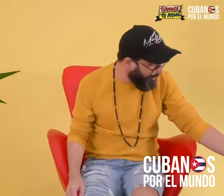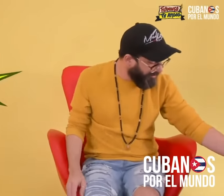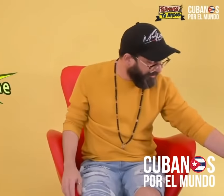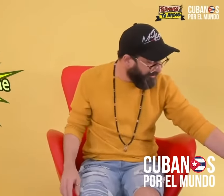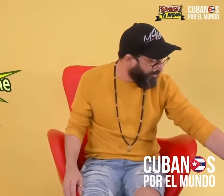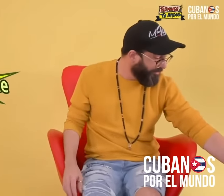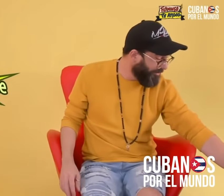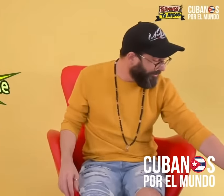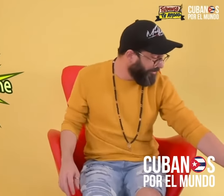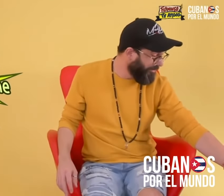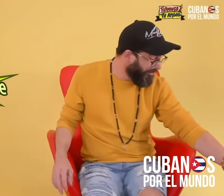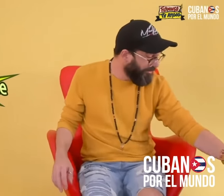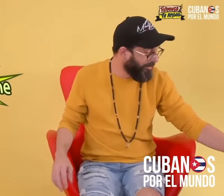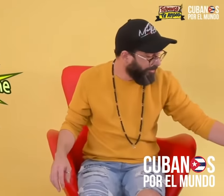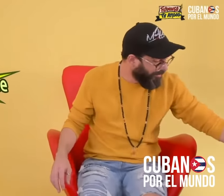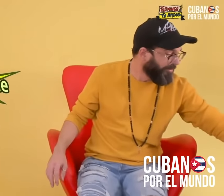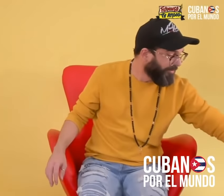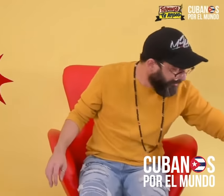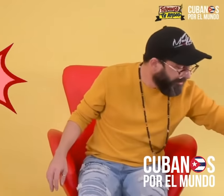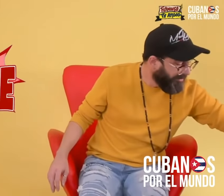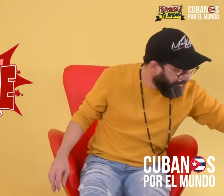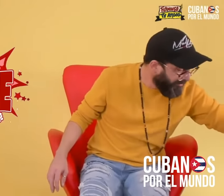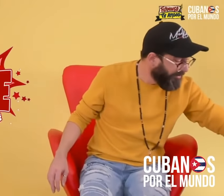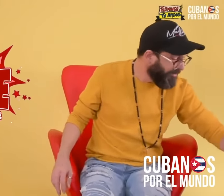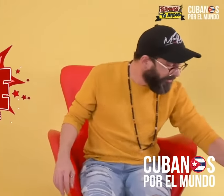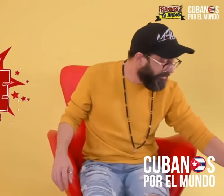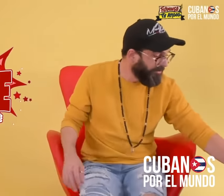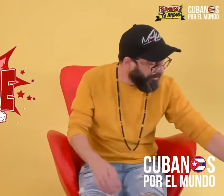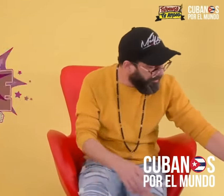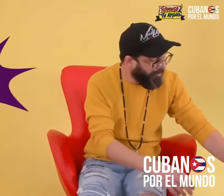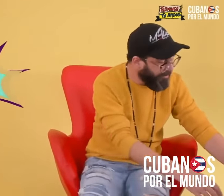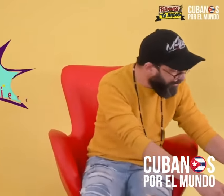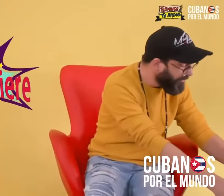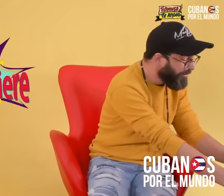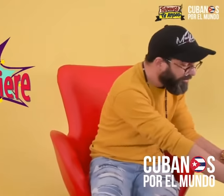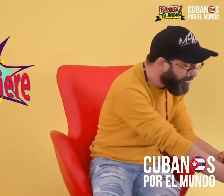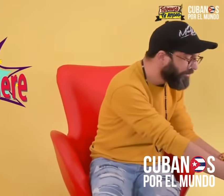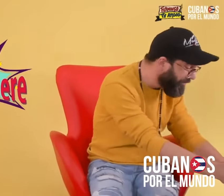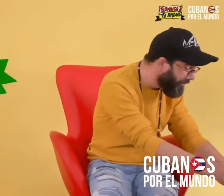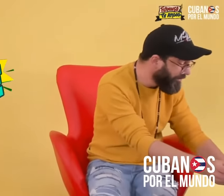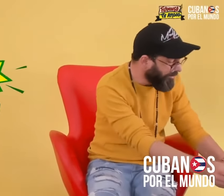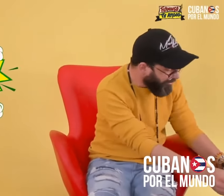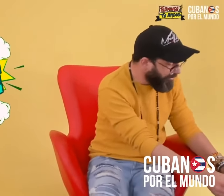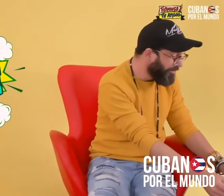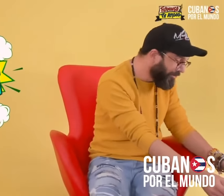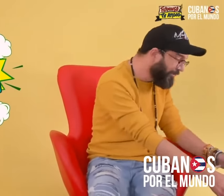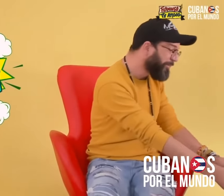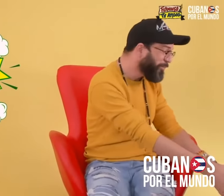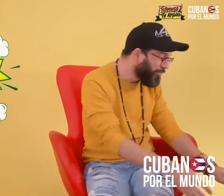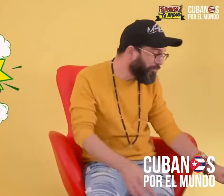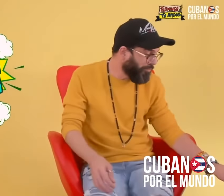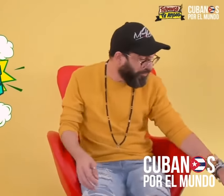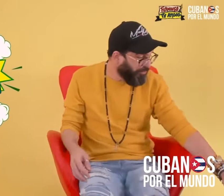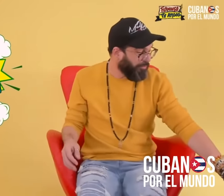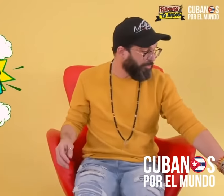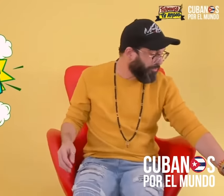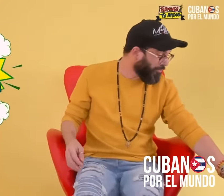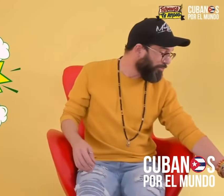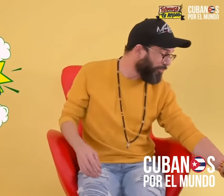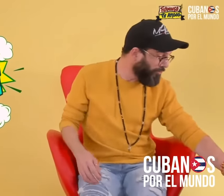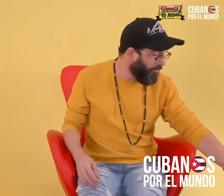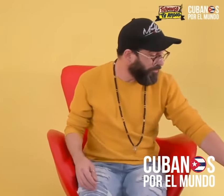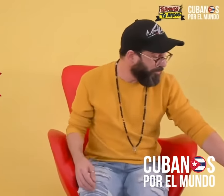chisme, que la gente quiere chisme. Chisme, chisme, chisme, que la gente quiere chisme.